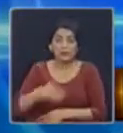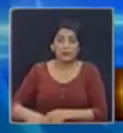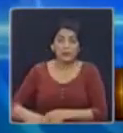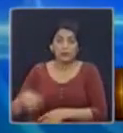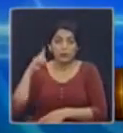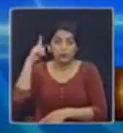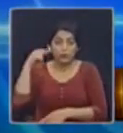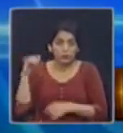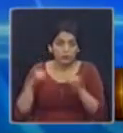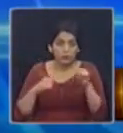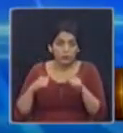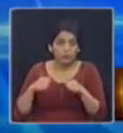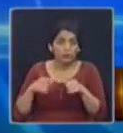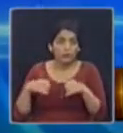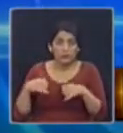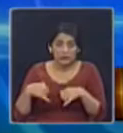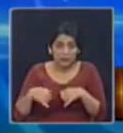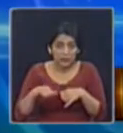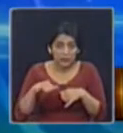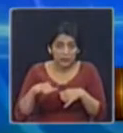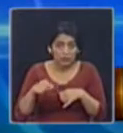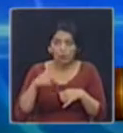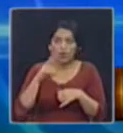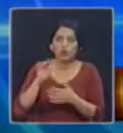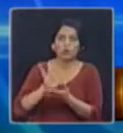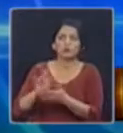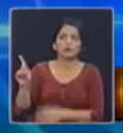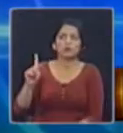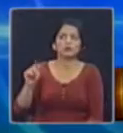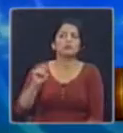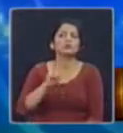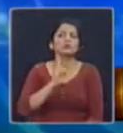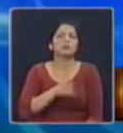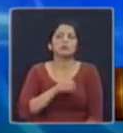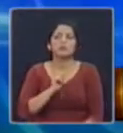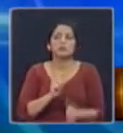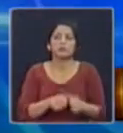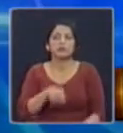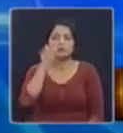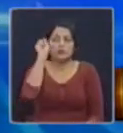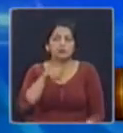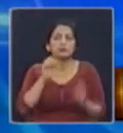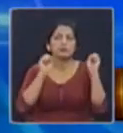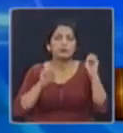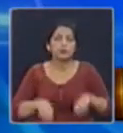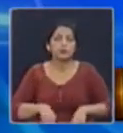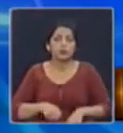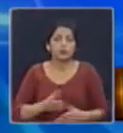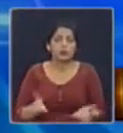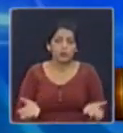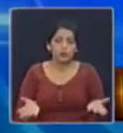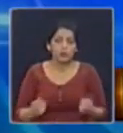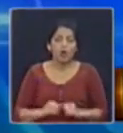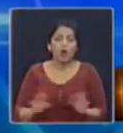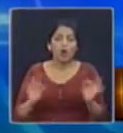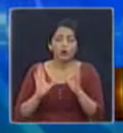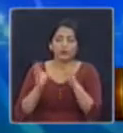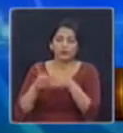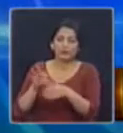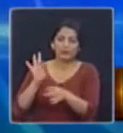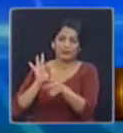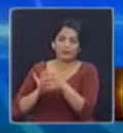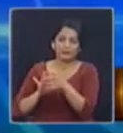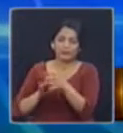de Participación Ciudadana y Control Social, porque atentan contra la estructura del Estado, según lo que han manifestado. ¿Ustedes piensan